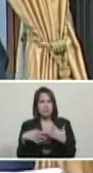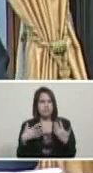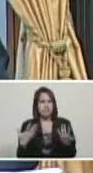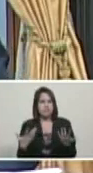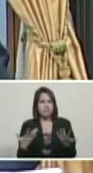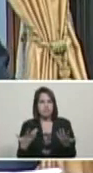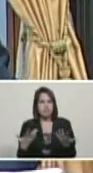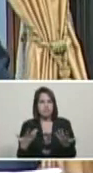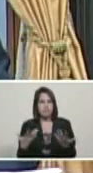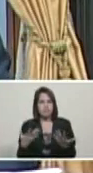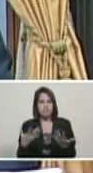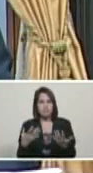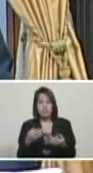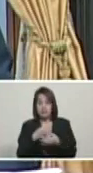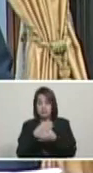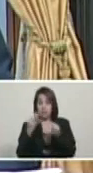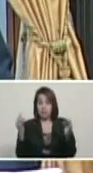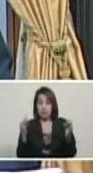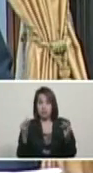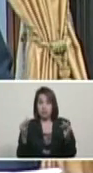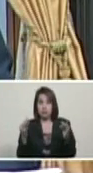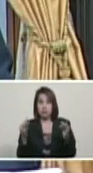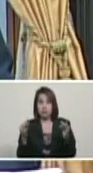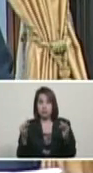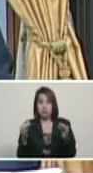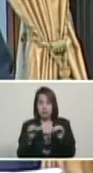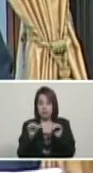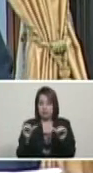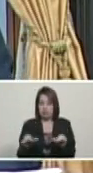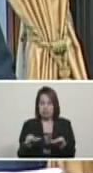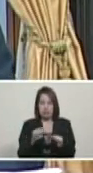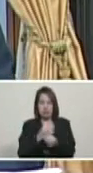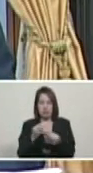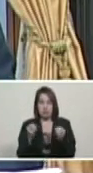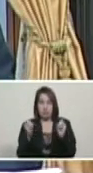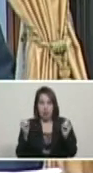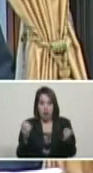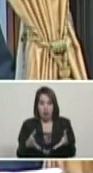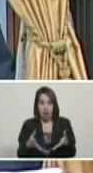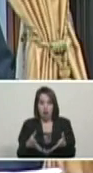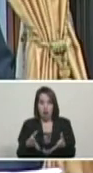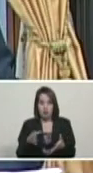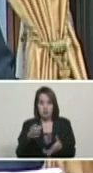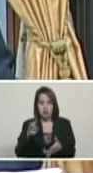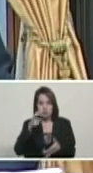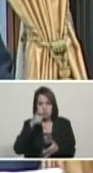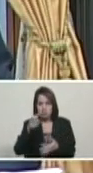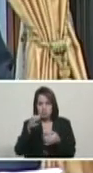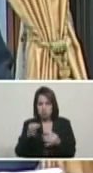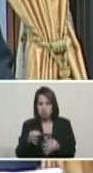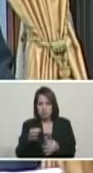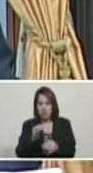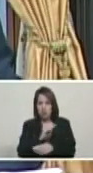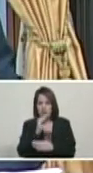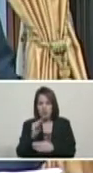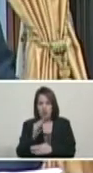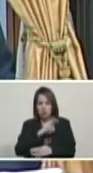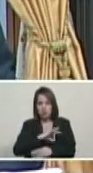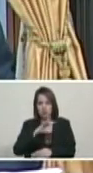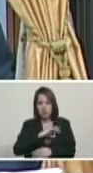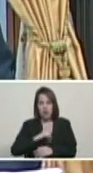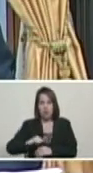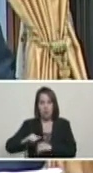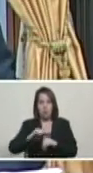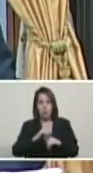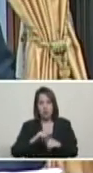también una de las maravillas que permite el milagro de la seguridad social, de la protección social, de la igualdad